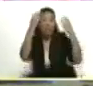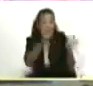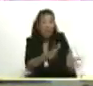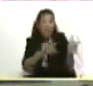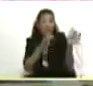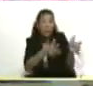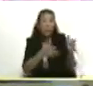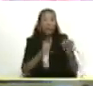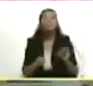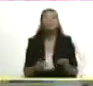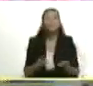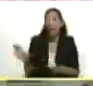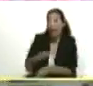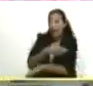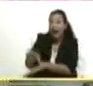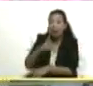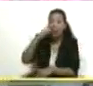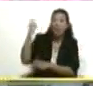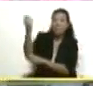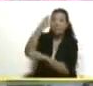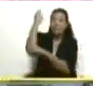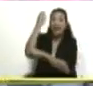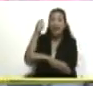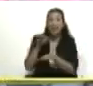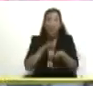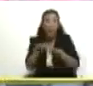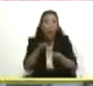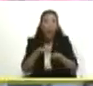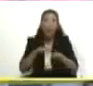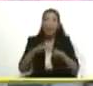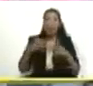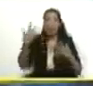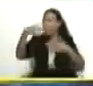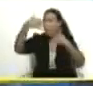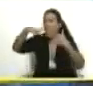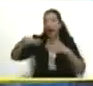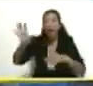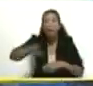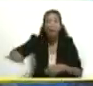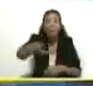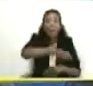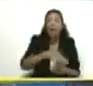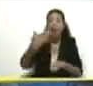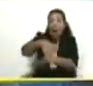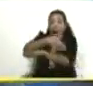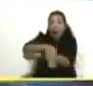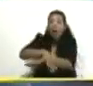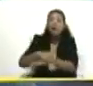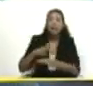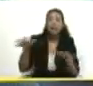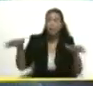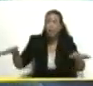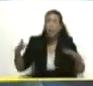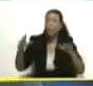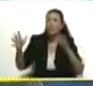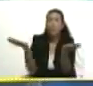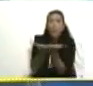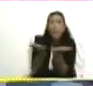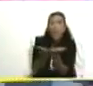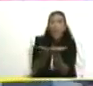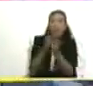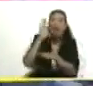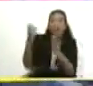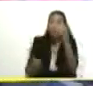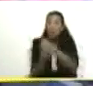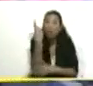relanzó con fuerza el canto del llano y lo llevó a la juventud, a las ciudades, a las calles, puso tarimas, puso escuelas,